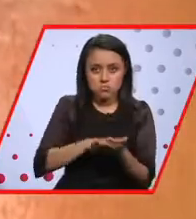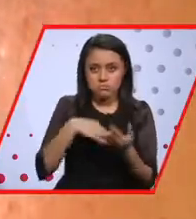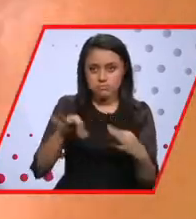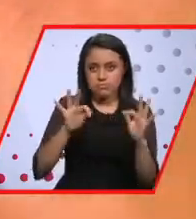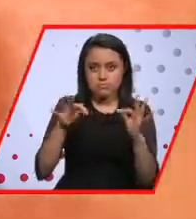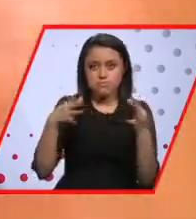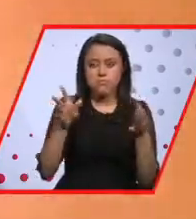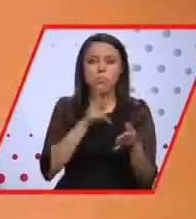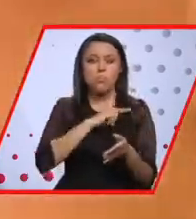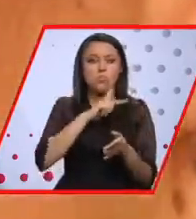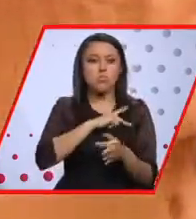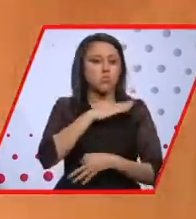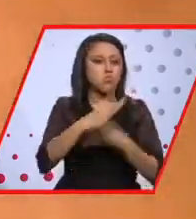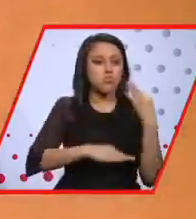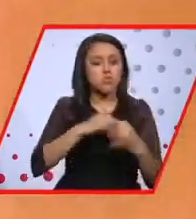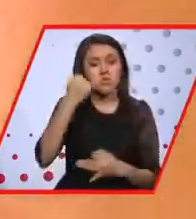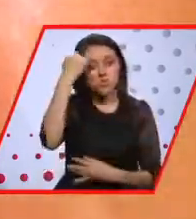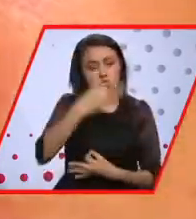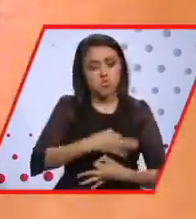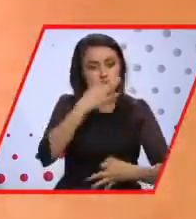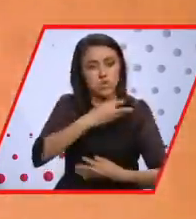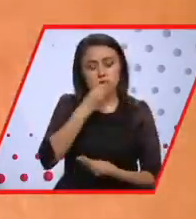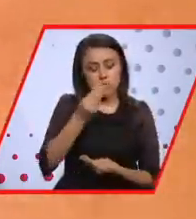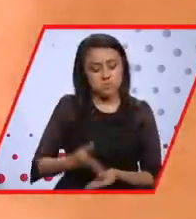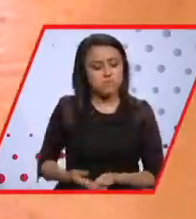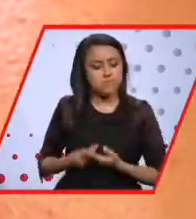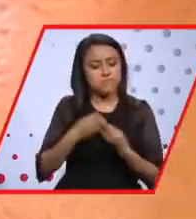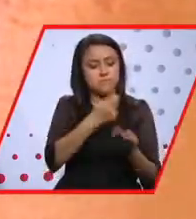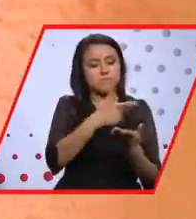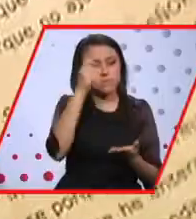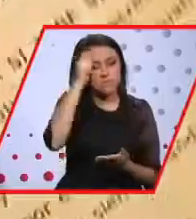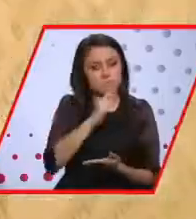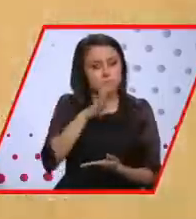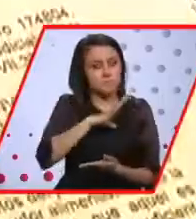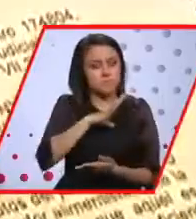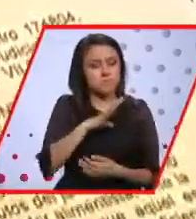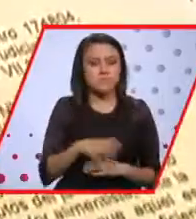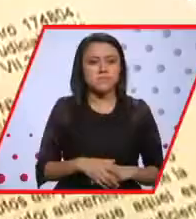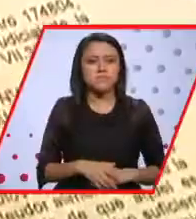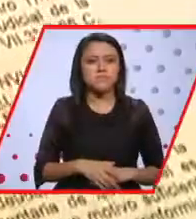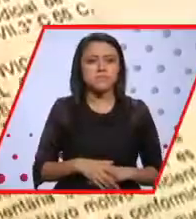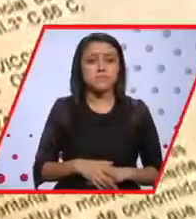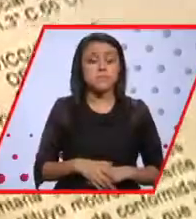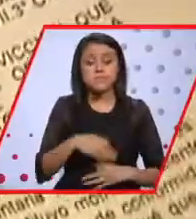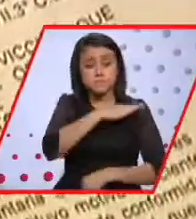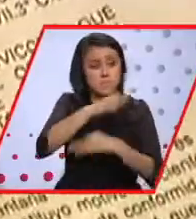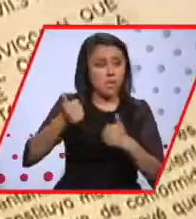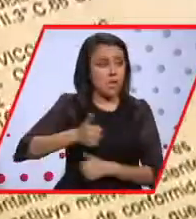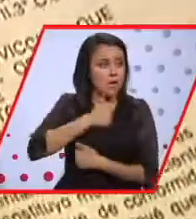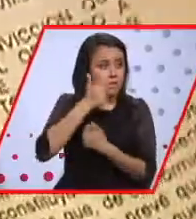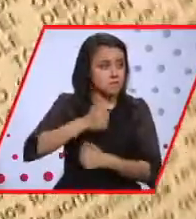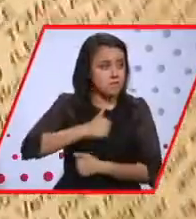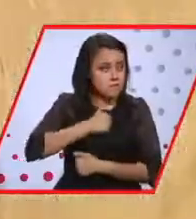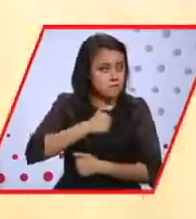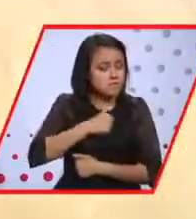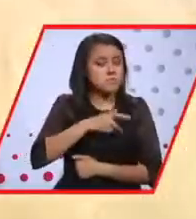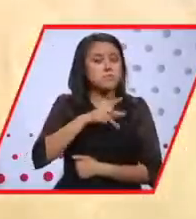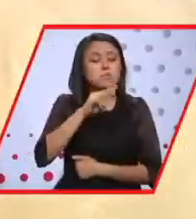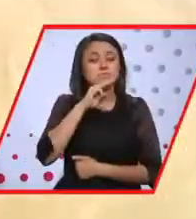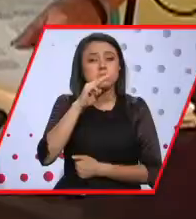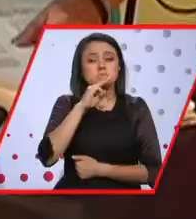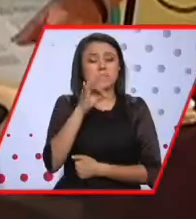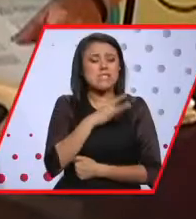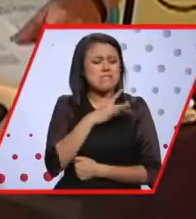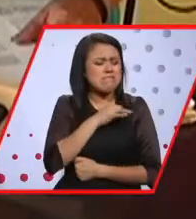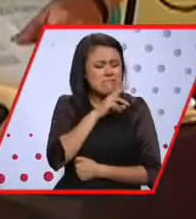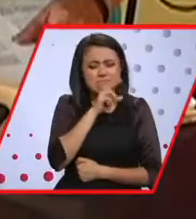donde el juez ya le había terminado una pensión. Me dijeron que ya era penal. Por medio de las autoridades, esta madre de familia